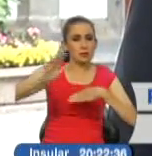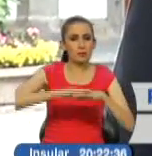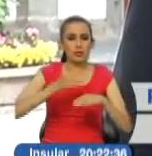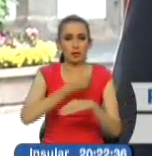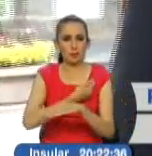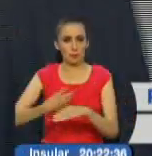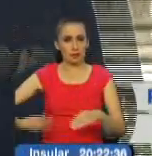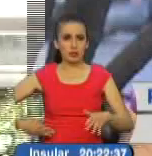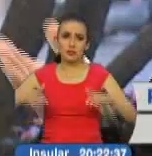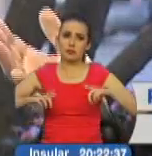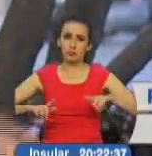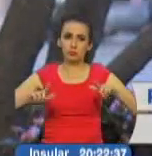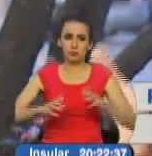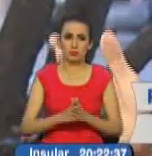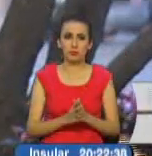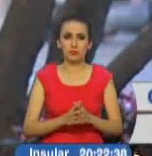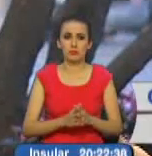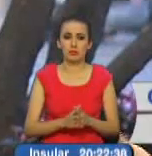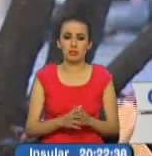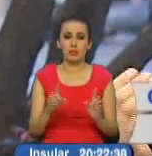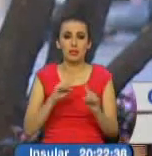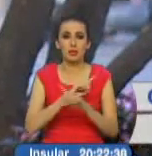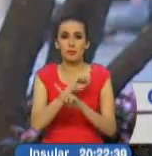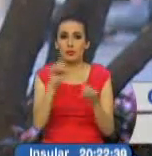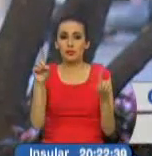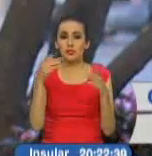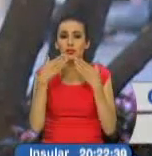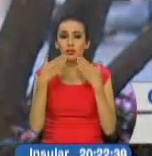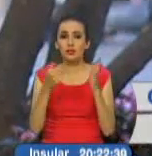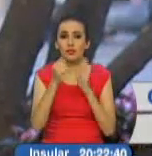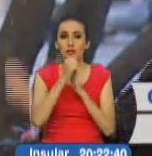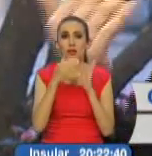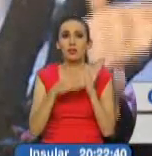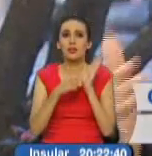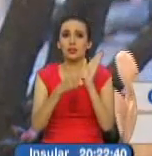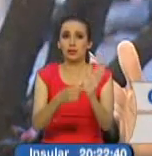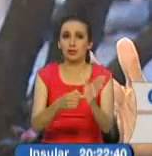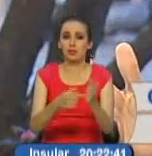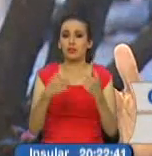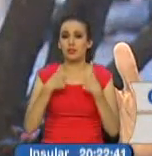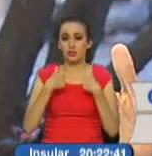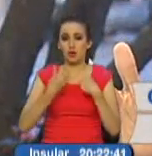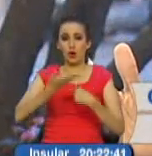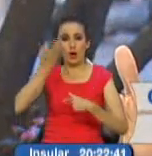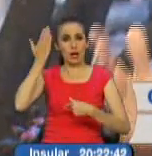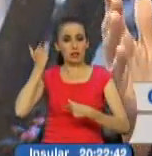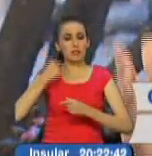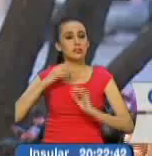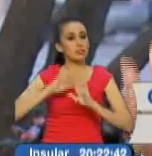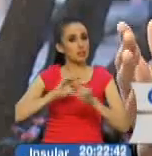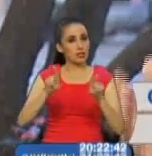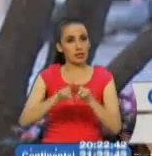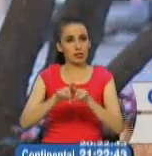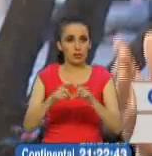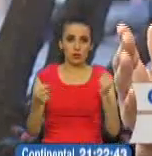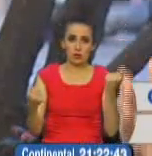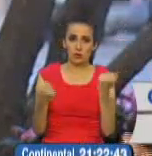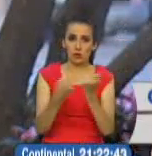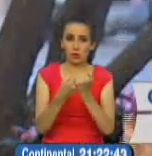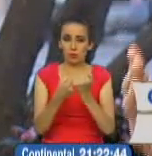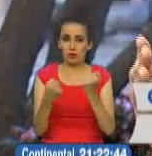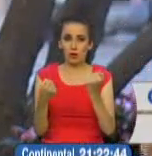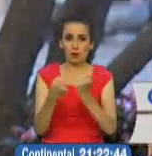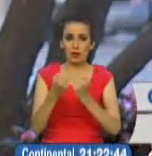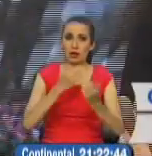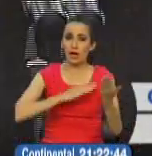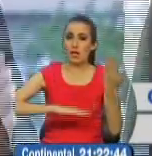presidente Lenín Moreno. Es sencillamente la predisposición que ya le anunciamos al país de votar por todo lo que le